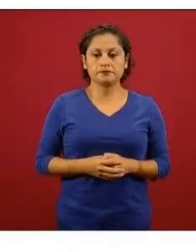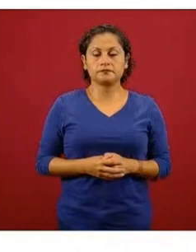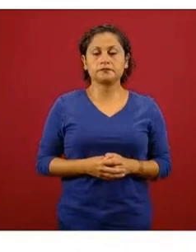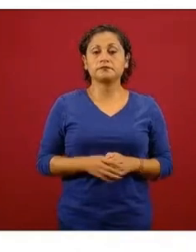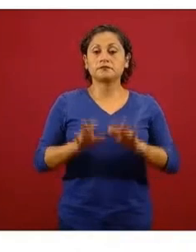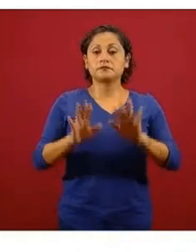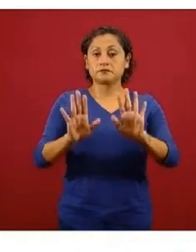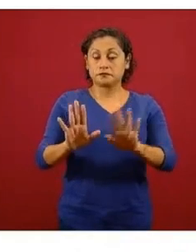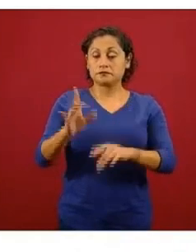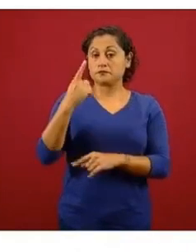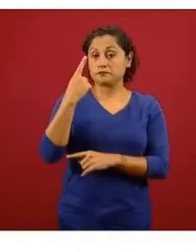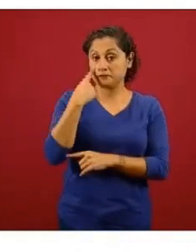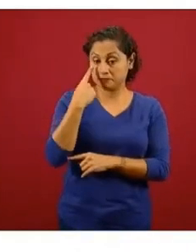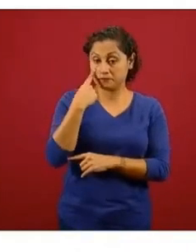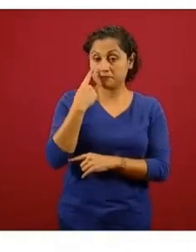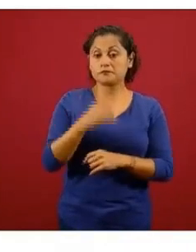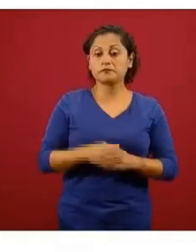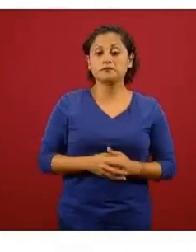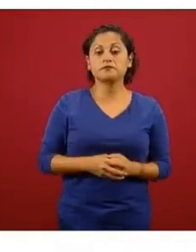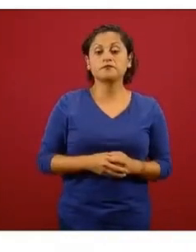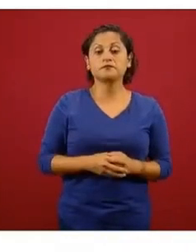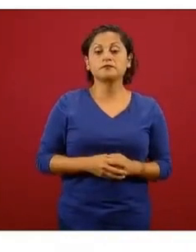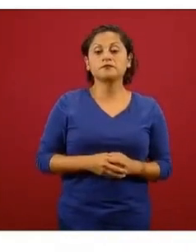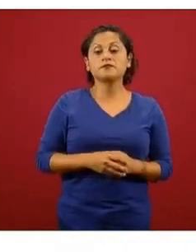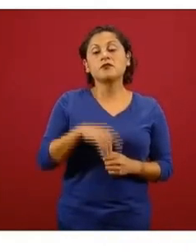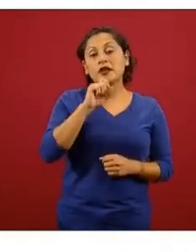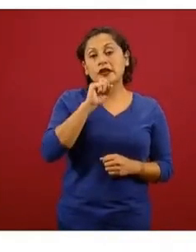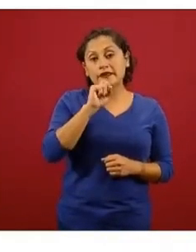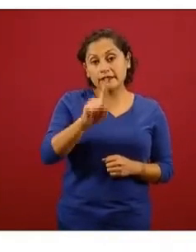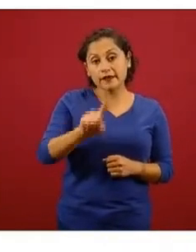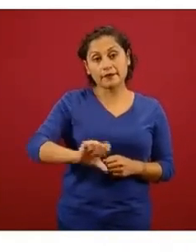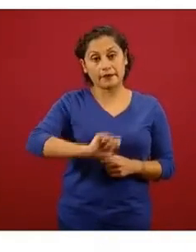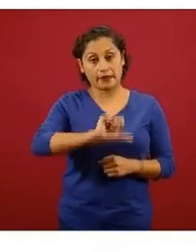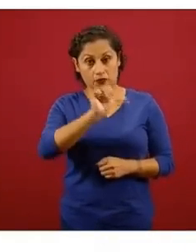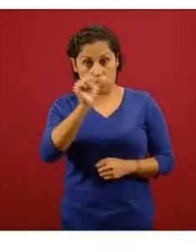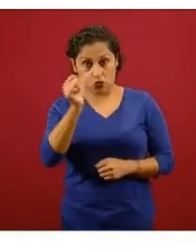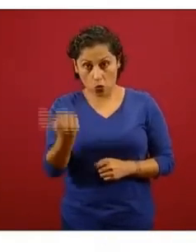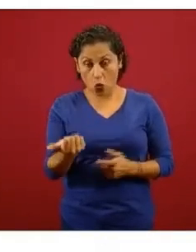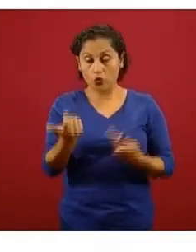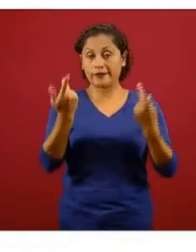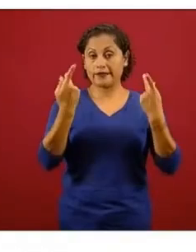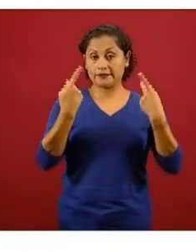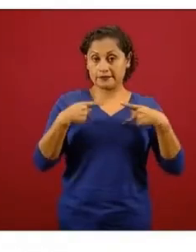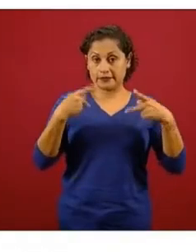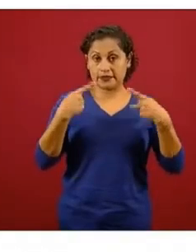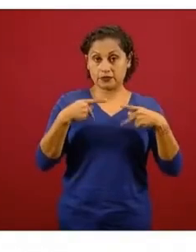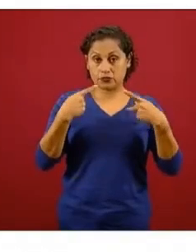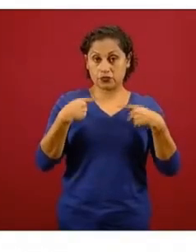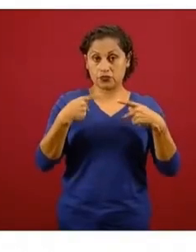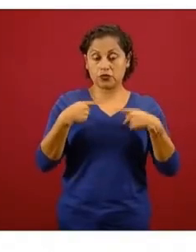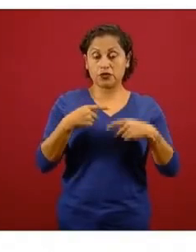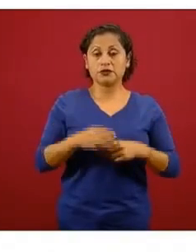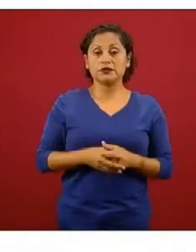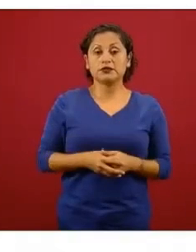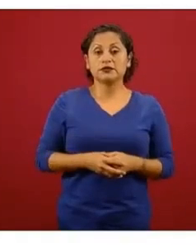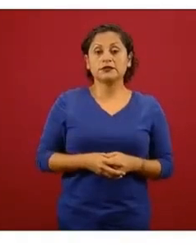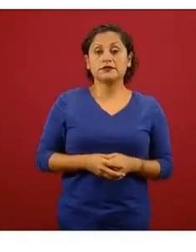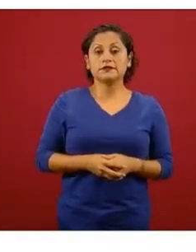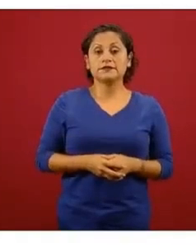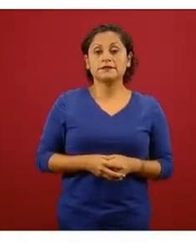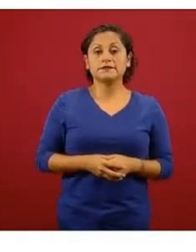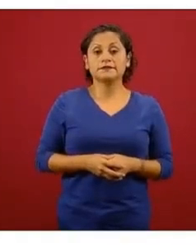Ahora, existe también una modalidad de personas que pertenecen